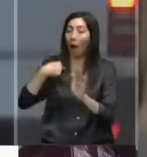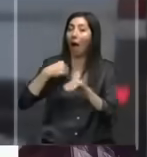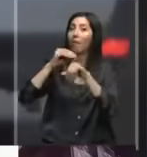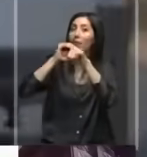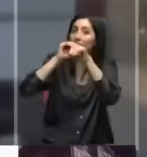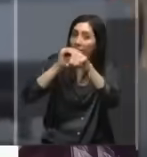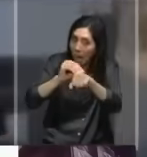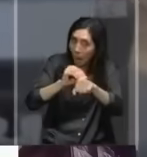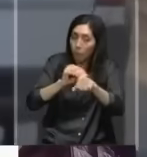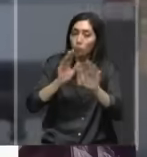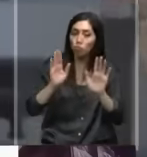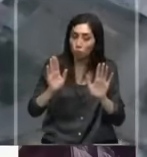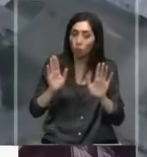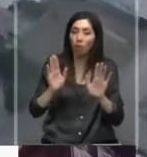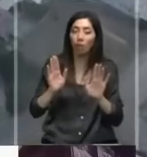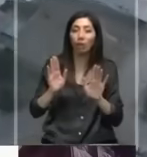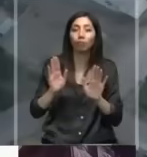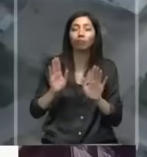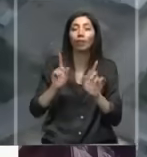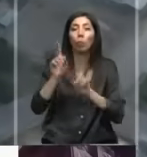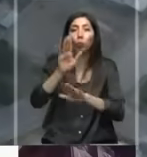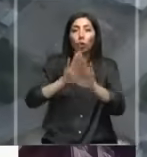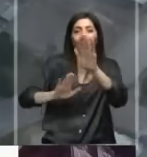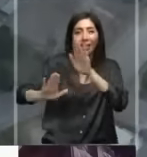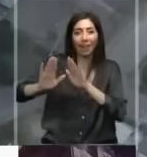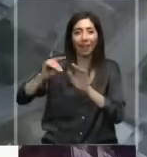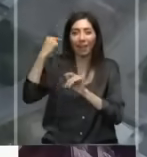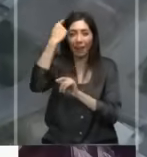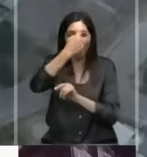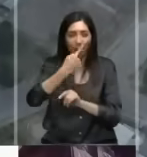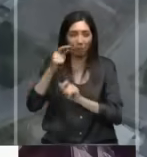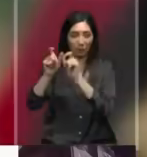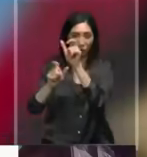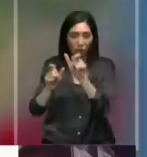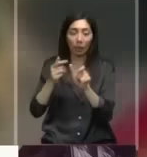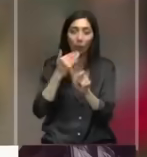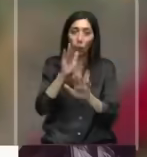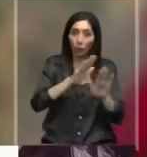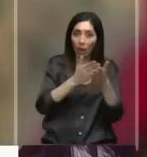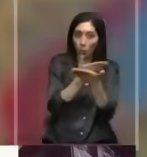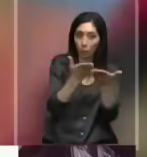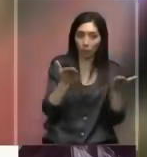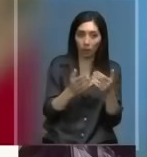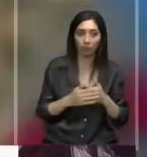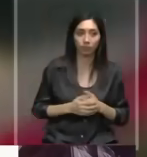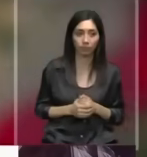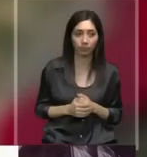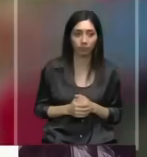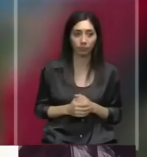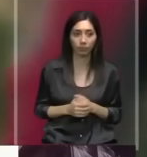debimos editar para proteger tanto a los involucrados como a los espectadores como usted.